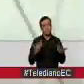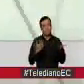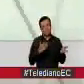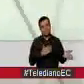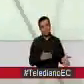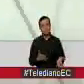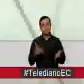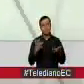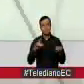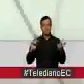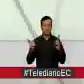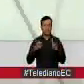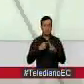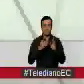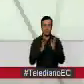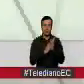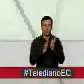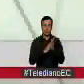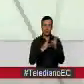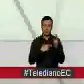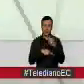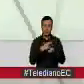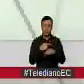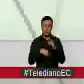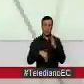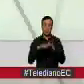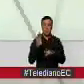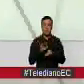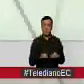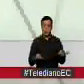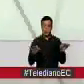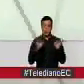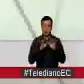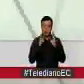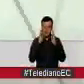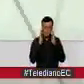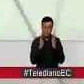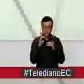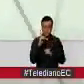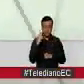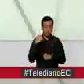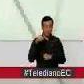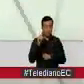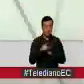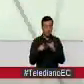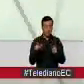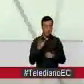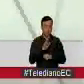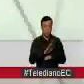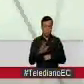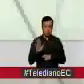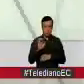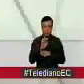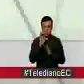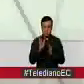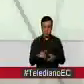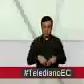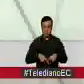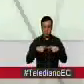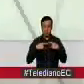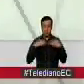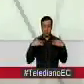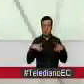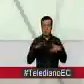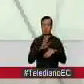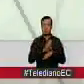no solamente es nuestro principal socio comercial, sino que recibe a más de 1 millón de personas de ecuatorianos que viven, residen